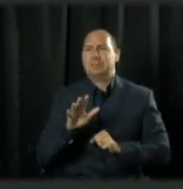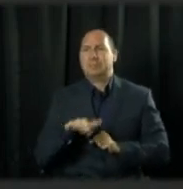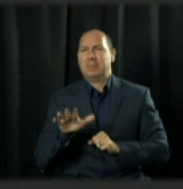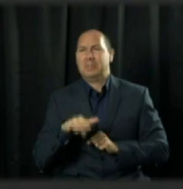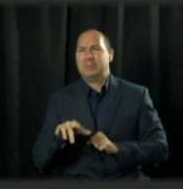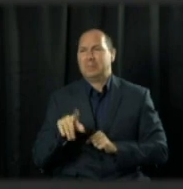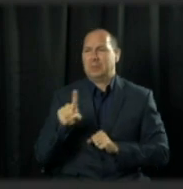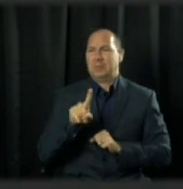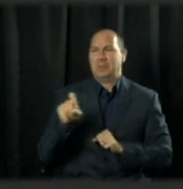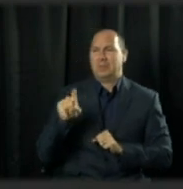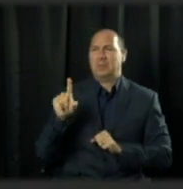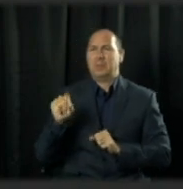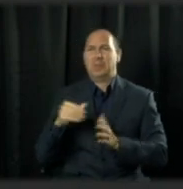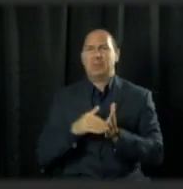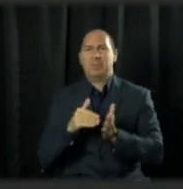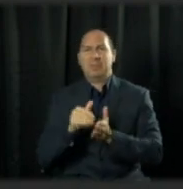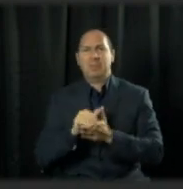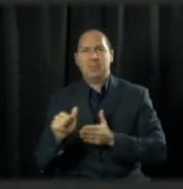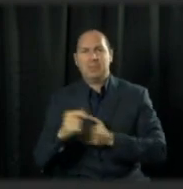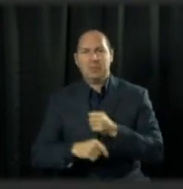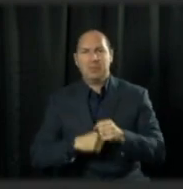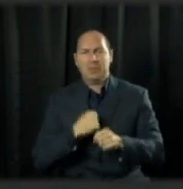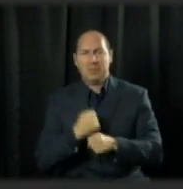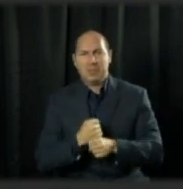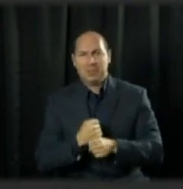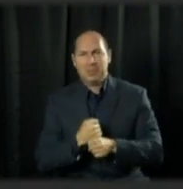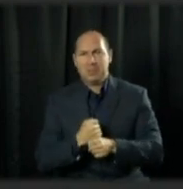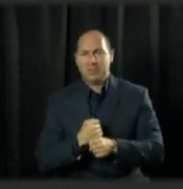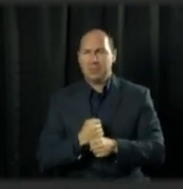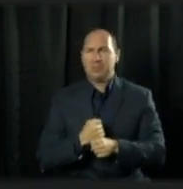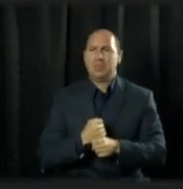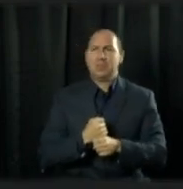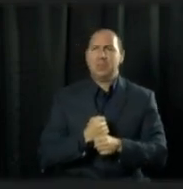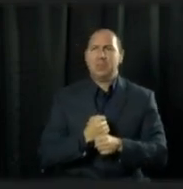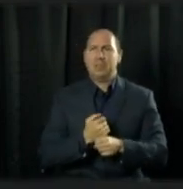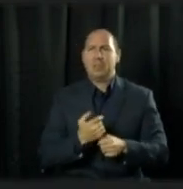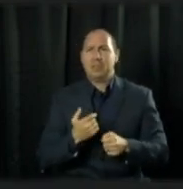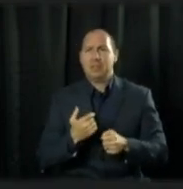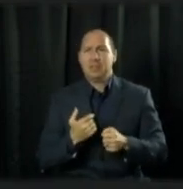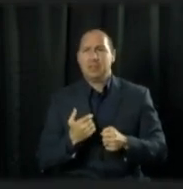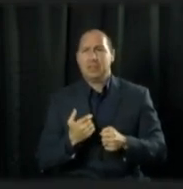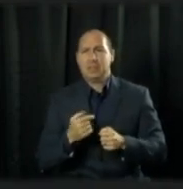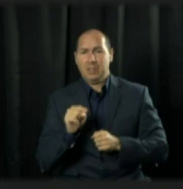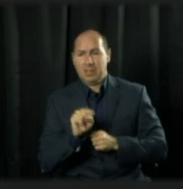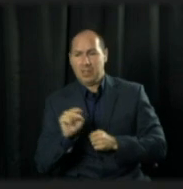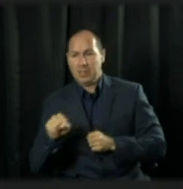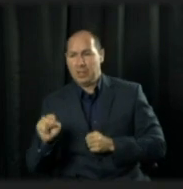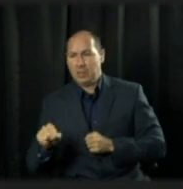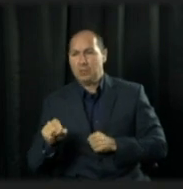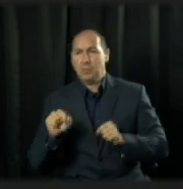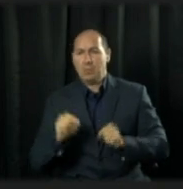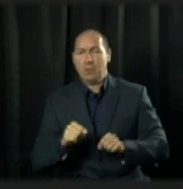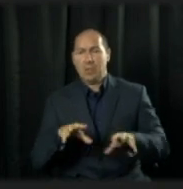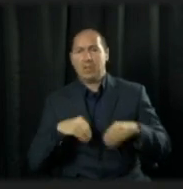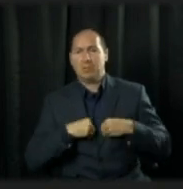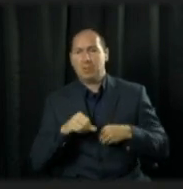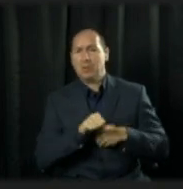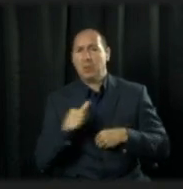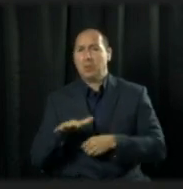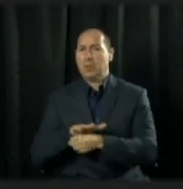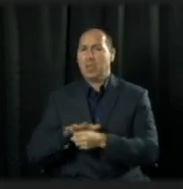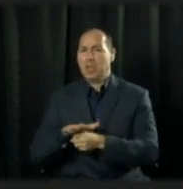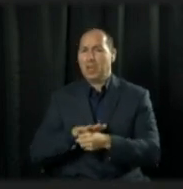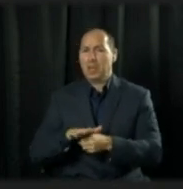millones de dólares al año. Y el gobierno dice que tiene espacio para aceptar estos empleados en otras